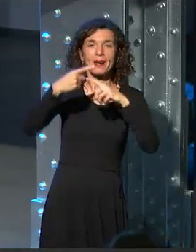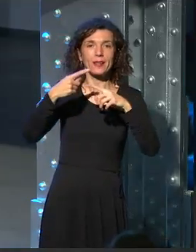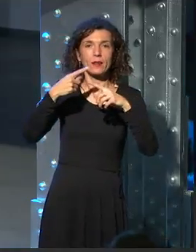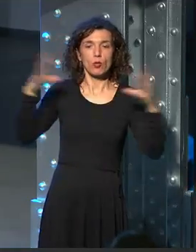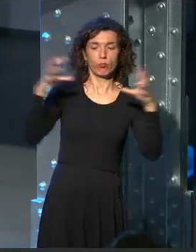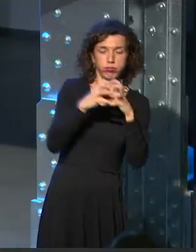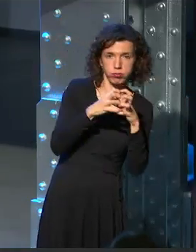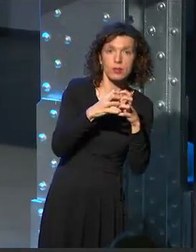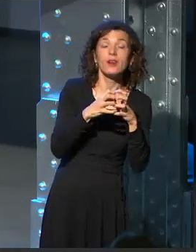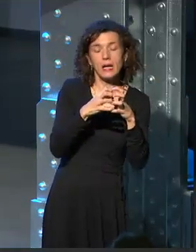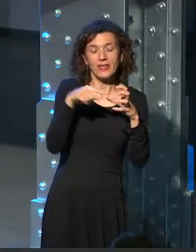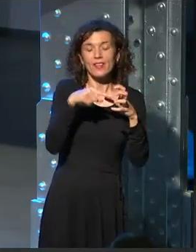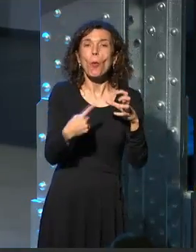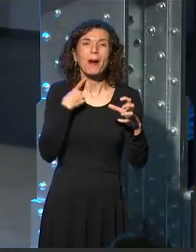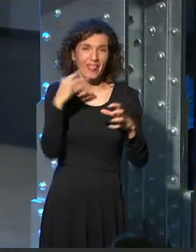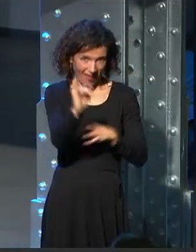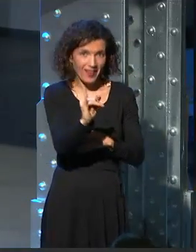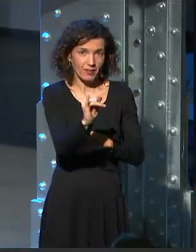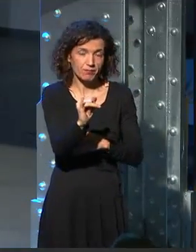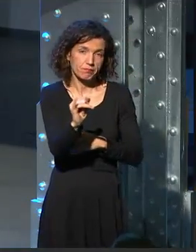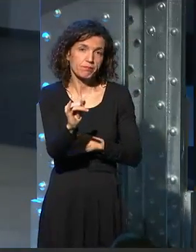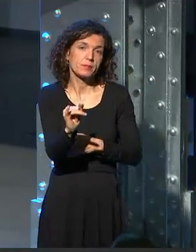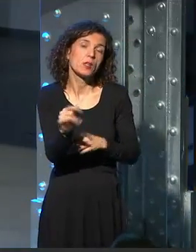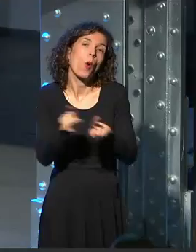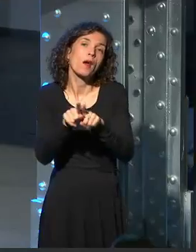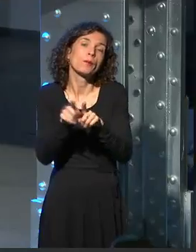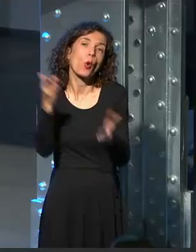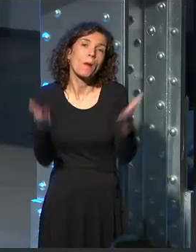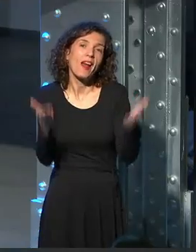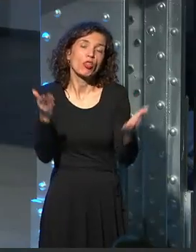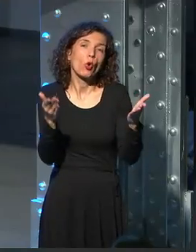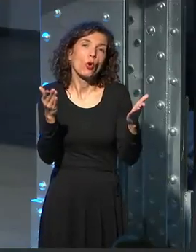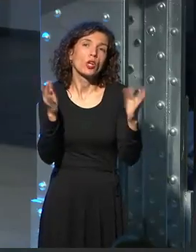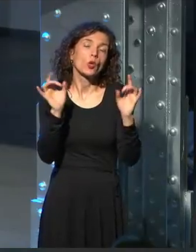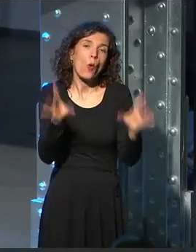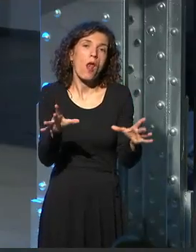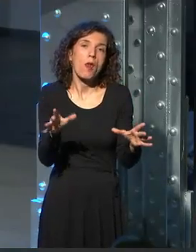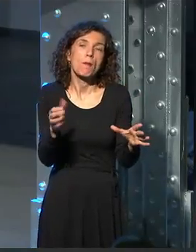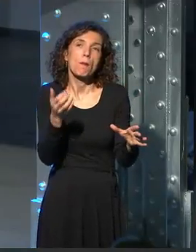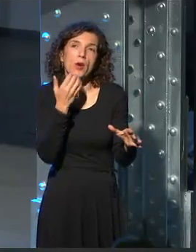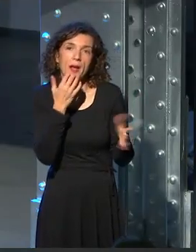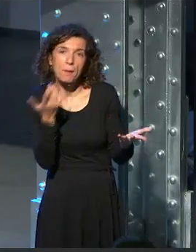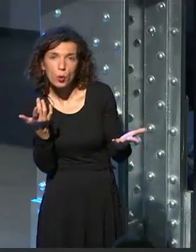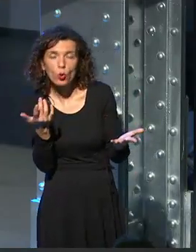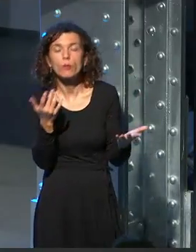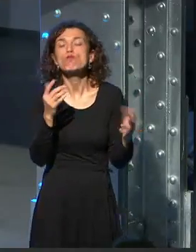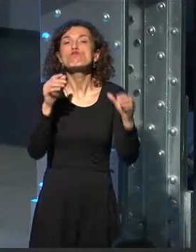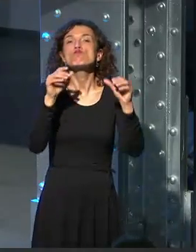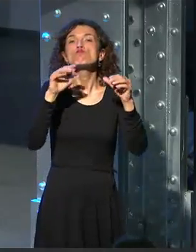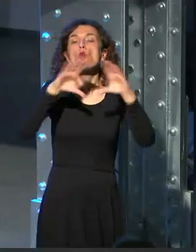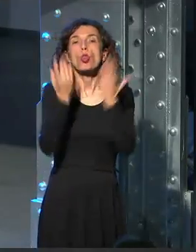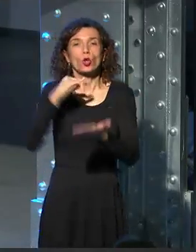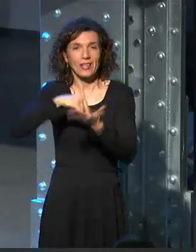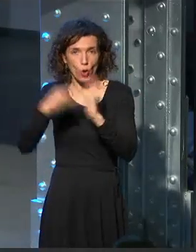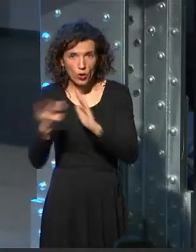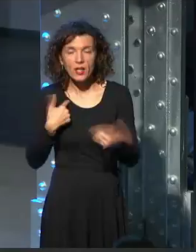una descompresión con pérdida, en este caso, no es exactamente equivalente a lo que desde el mundo tecnológico se está